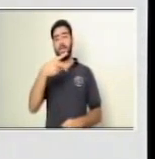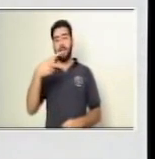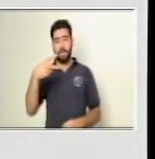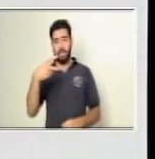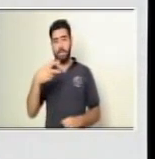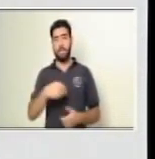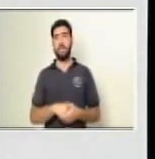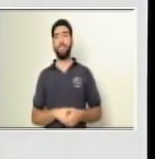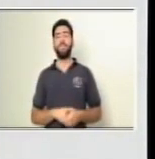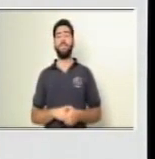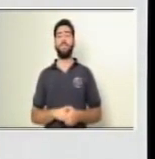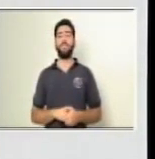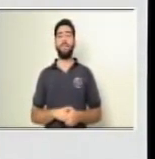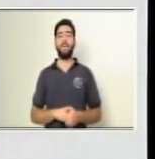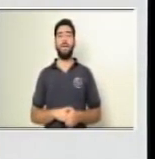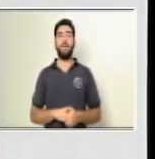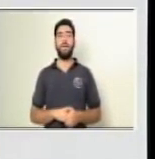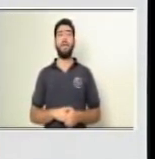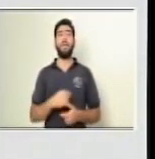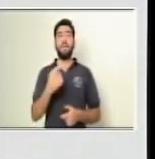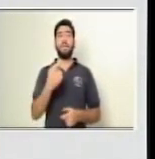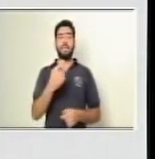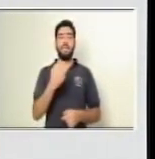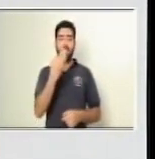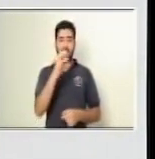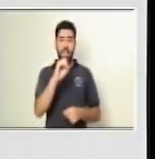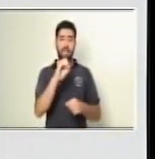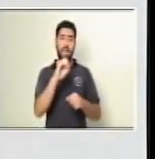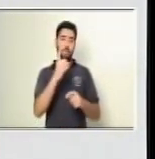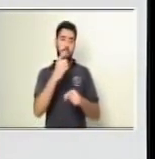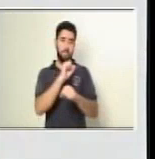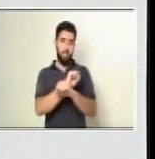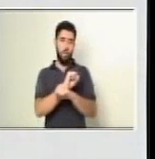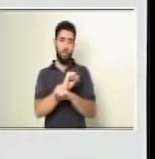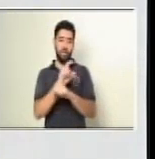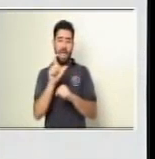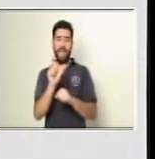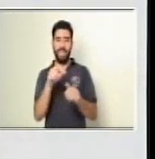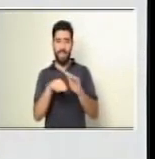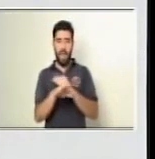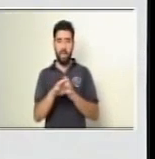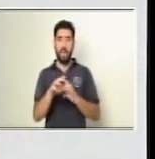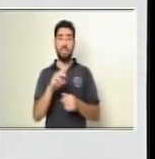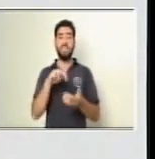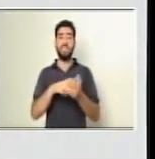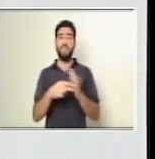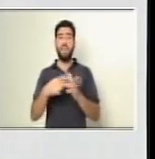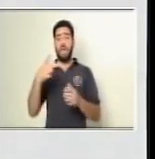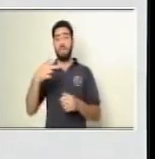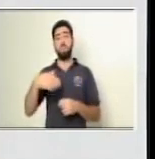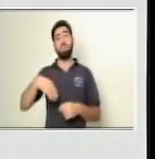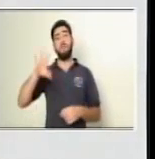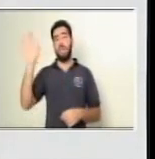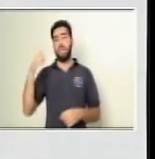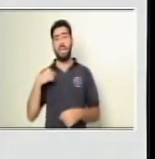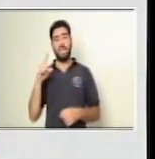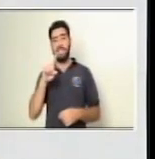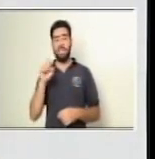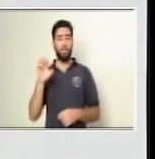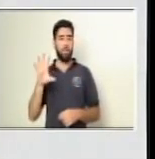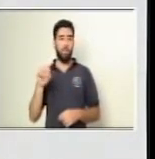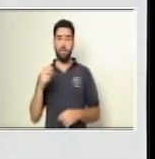él necesita, va a ser más de lo que él lleva, de lo que el dinero que dispone.